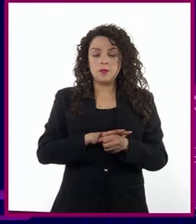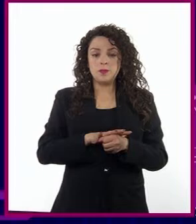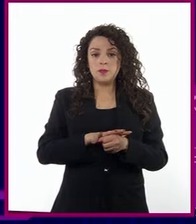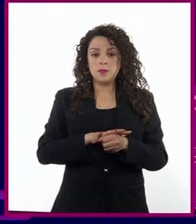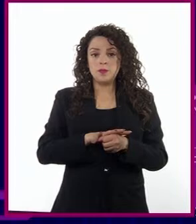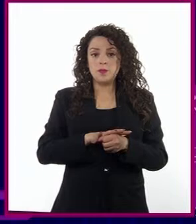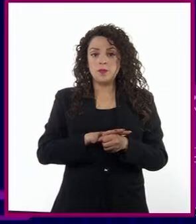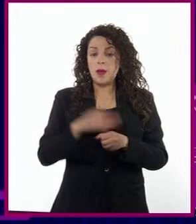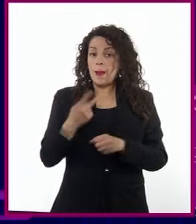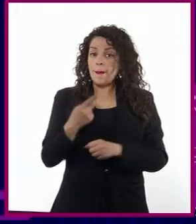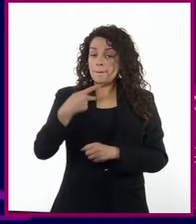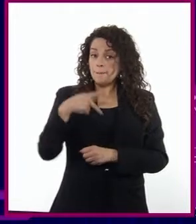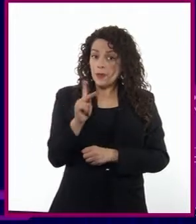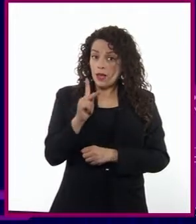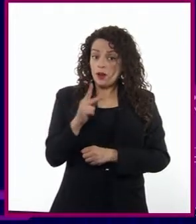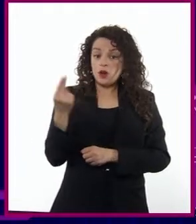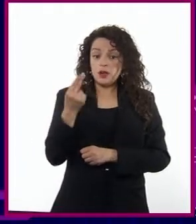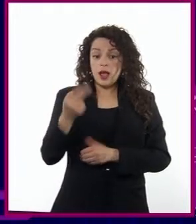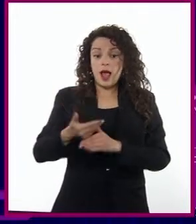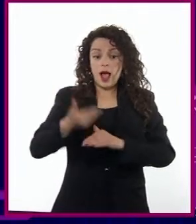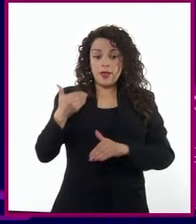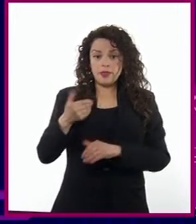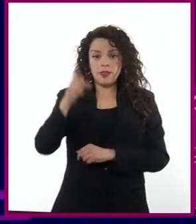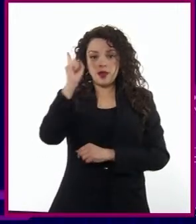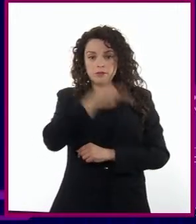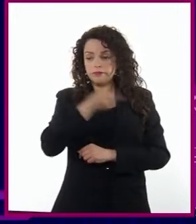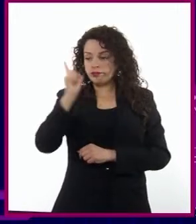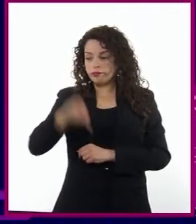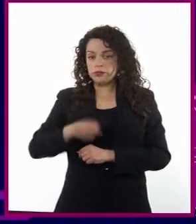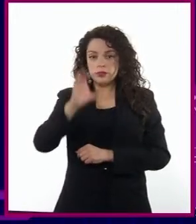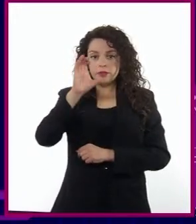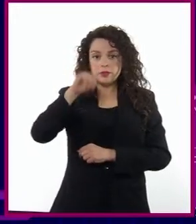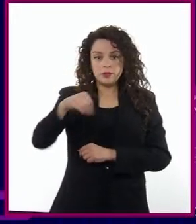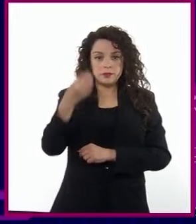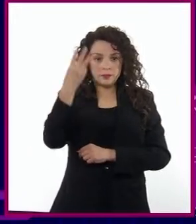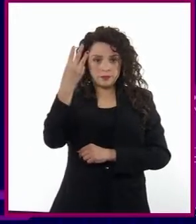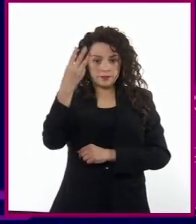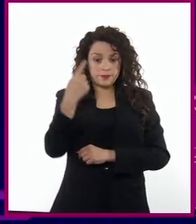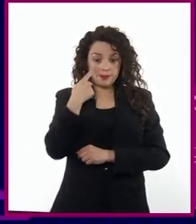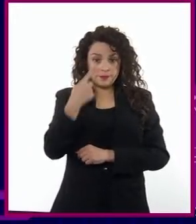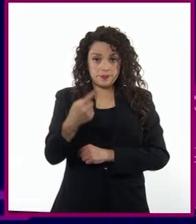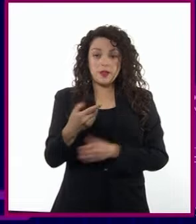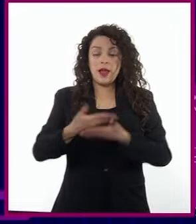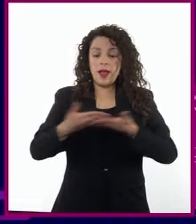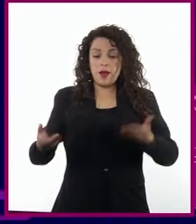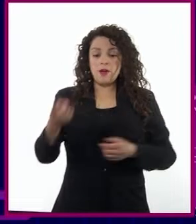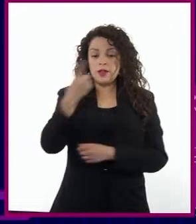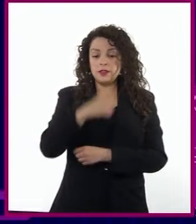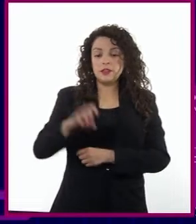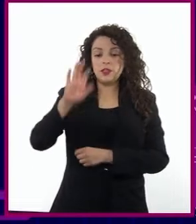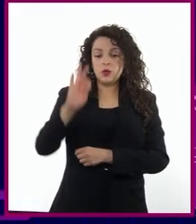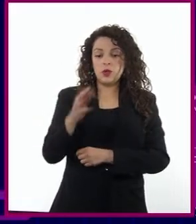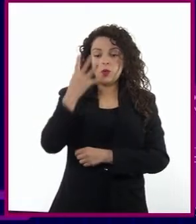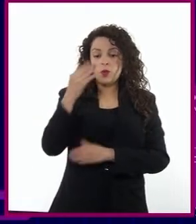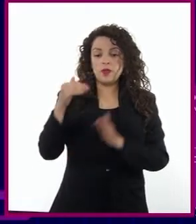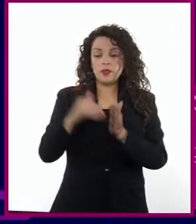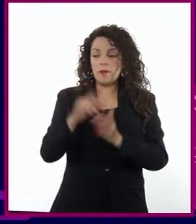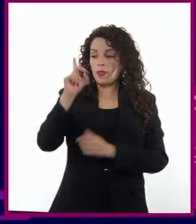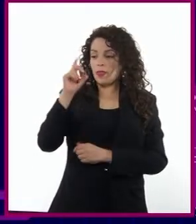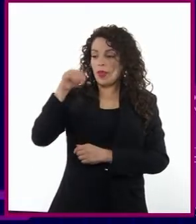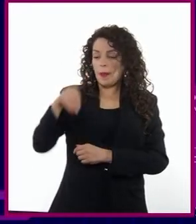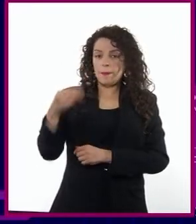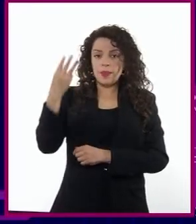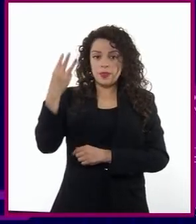antes eliminar los centímetros cúbicos, teniendo que 144,000 decímetros cúbicos entre